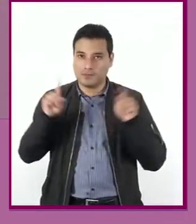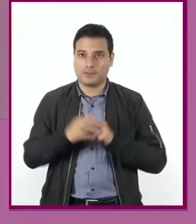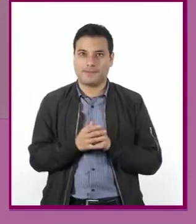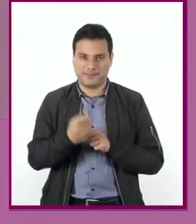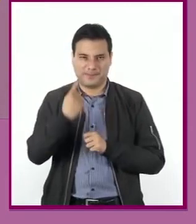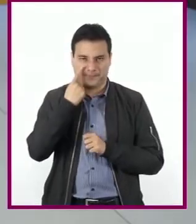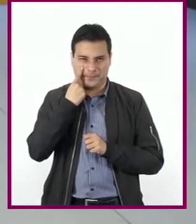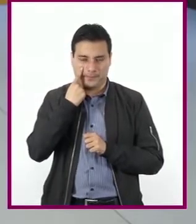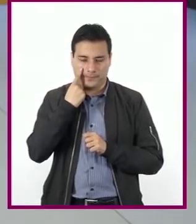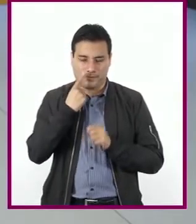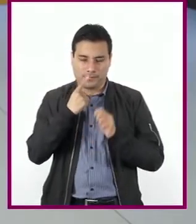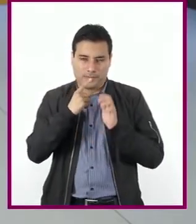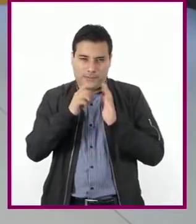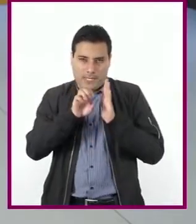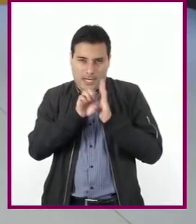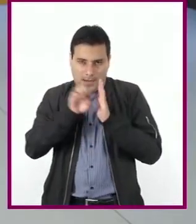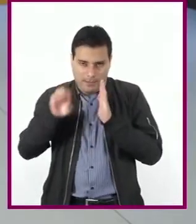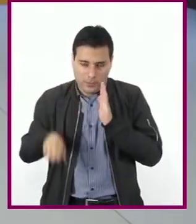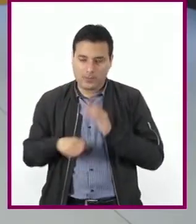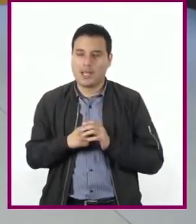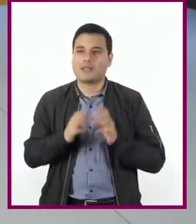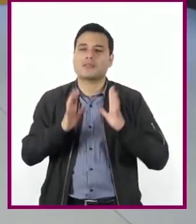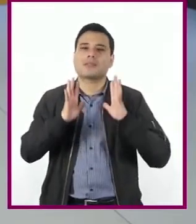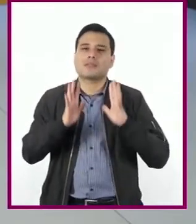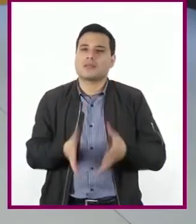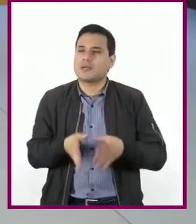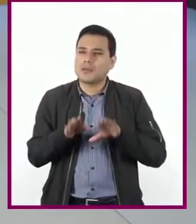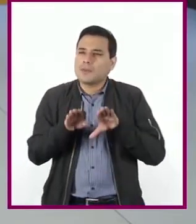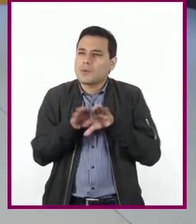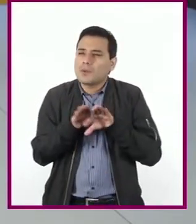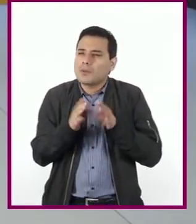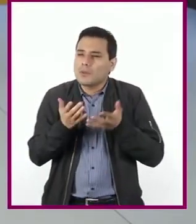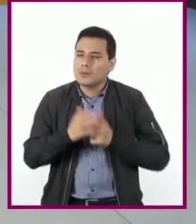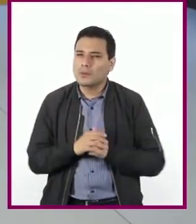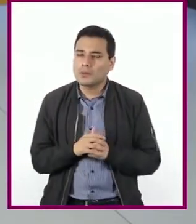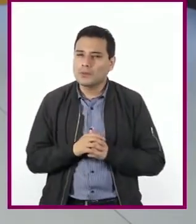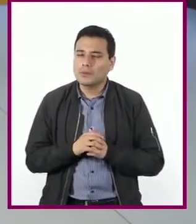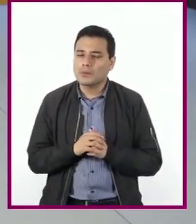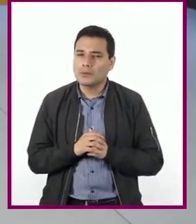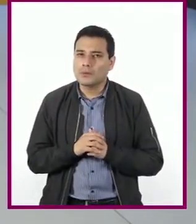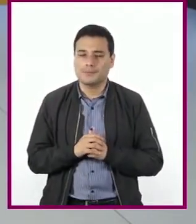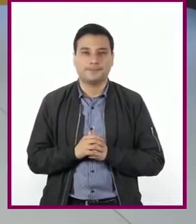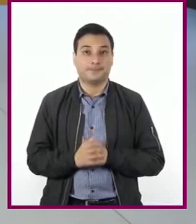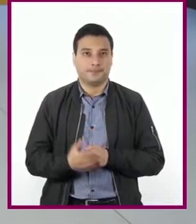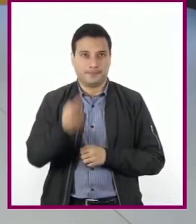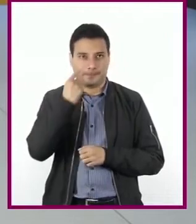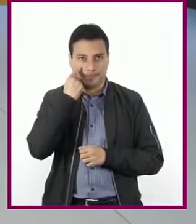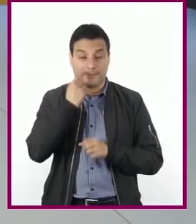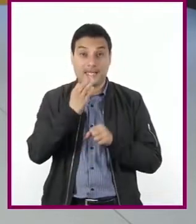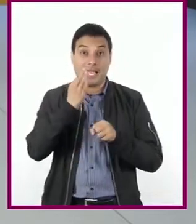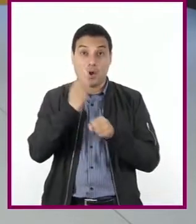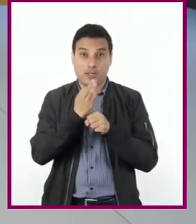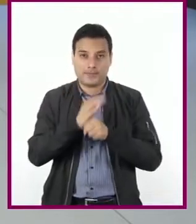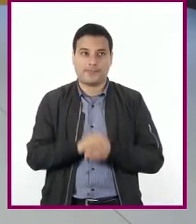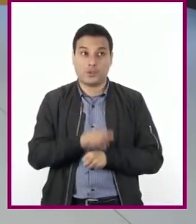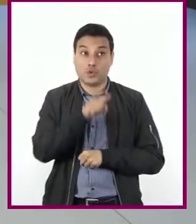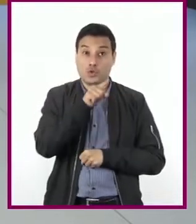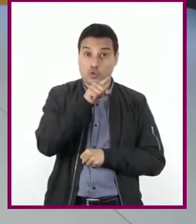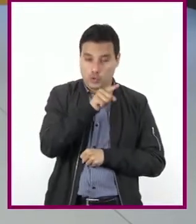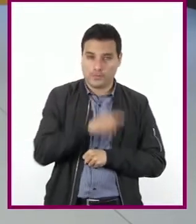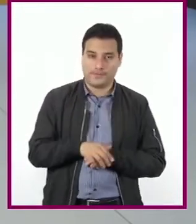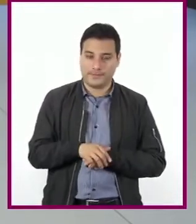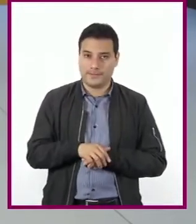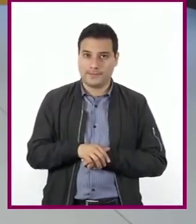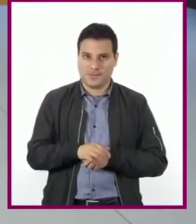se oponen. Por supuesto, maestra, dígame qué hago. Claro, ahora tú vas a empujar la mesa por un